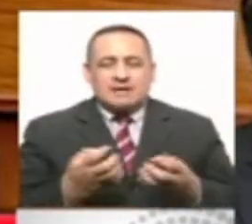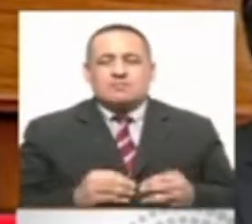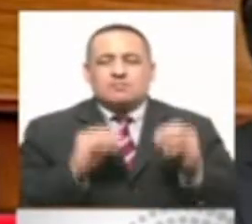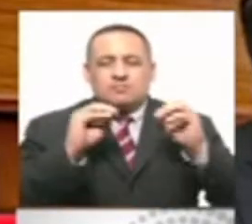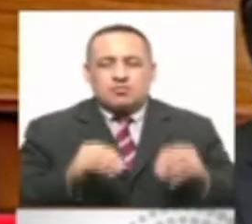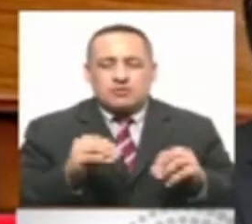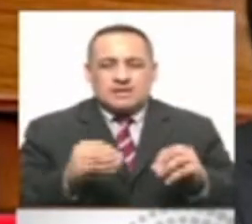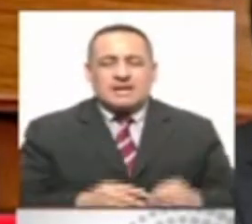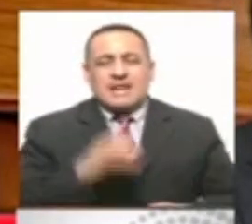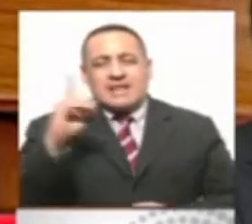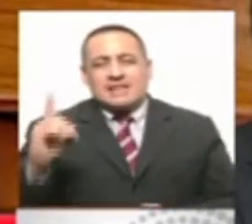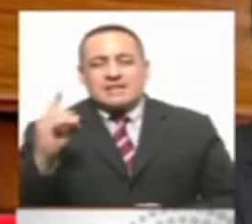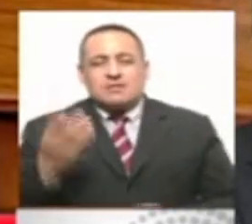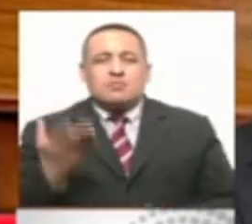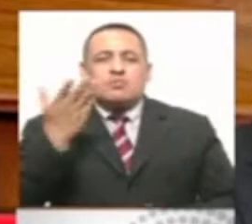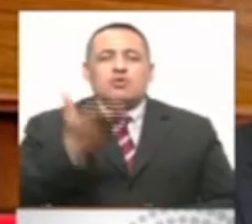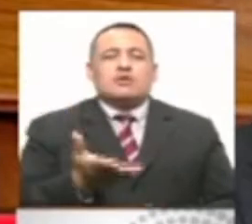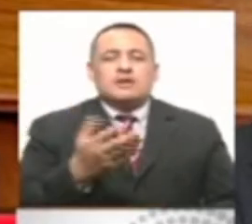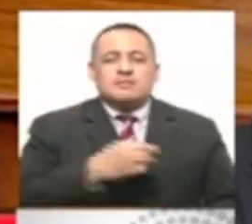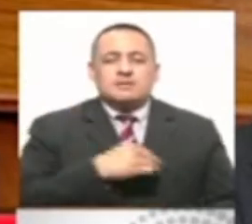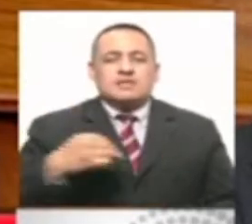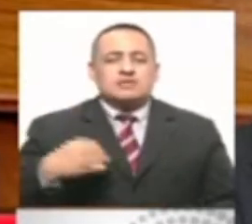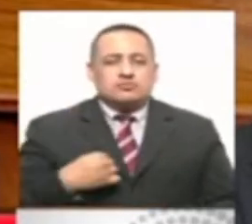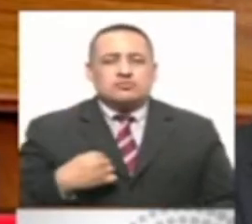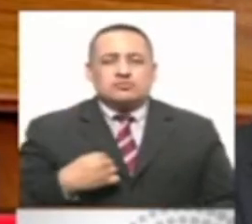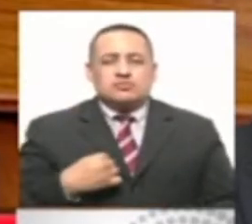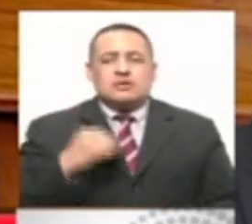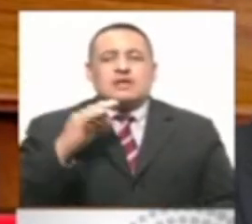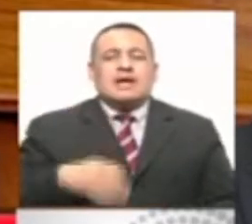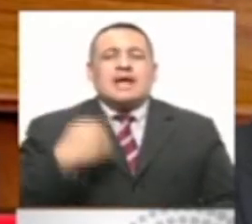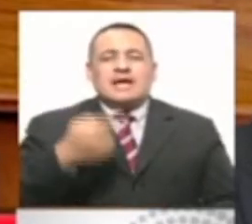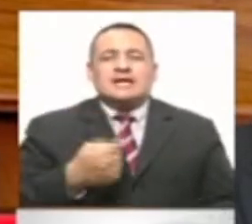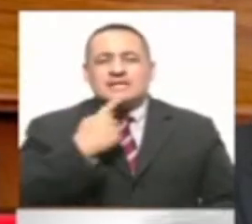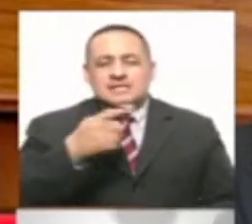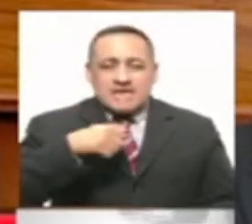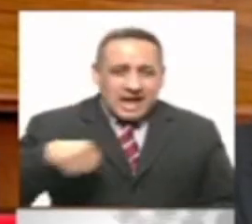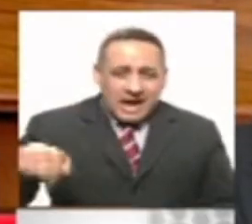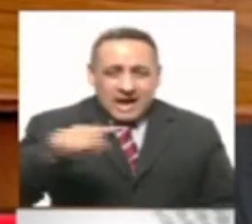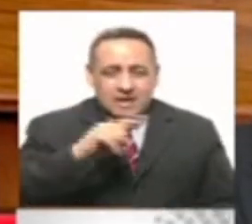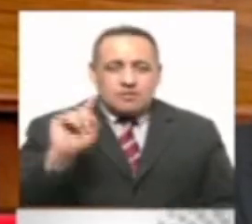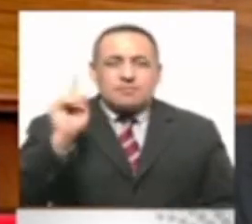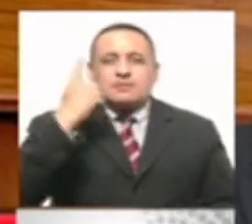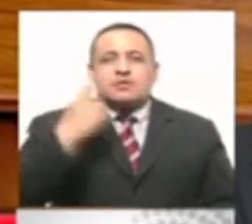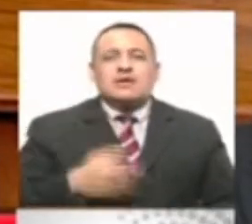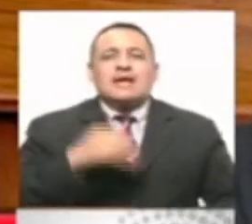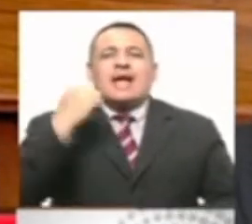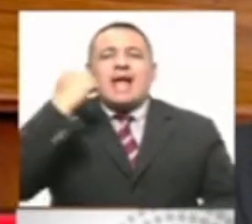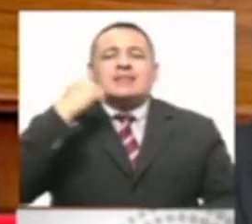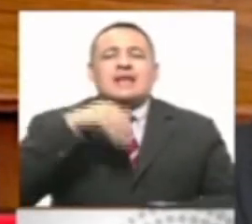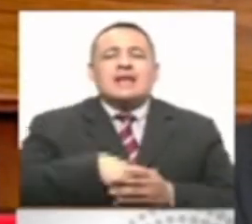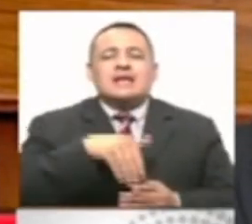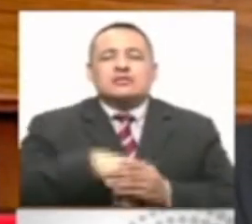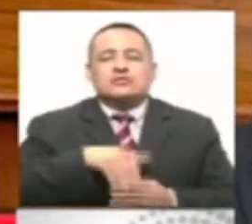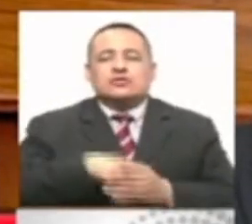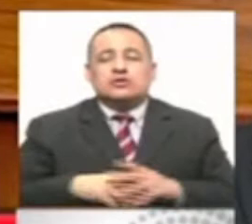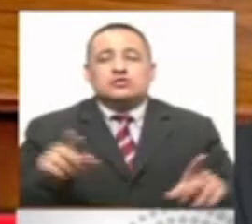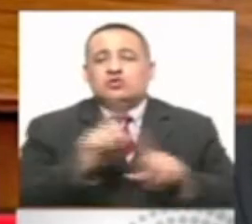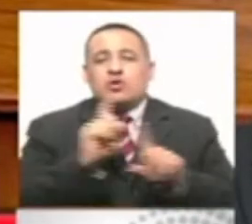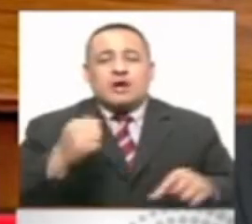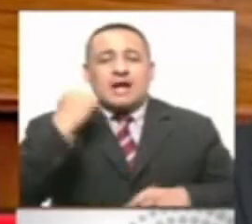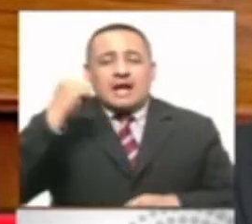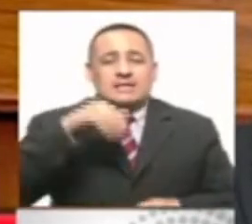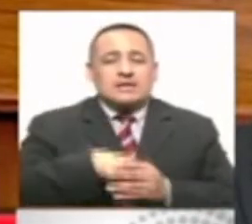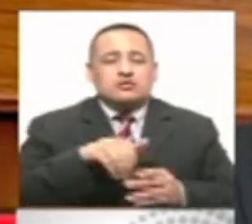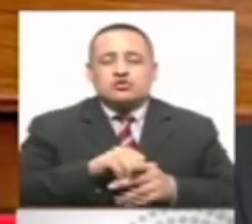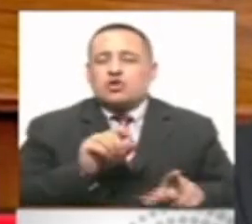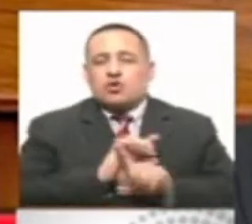La derecha quiere poner ministros. Hay que decirlo a ellos primero que ganen las elecciones. Sin ganar elecciones